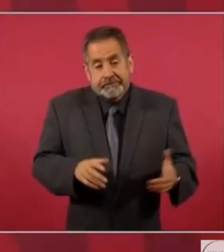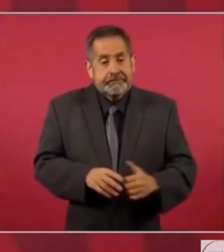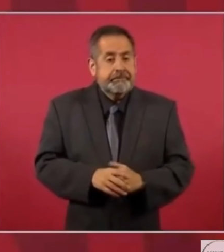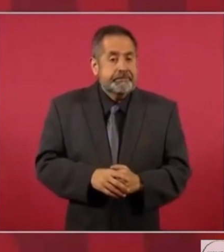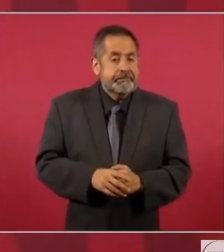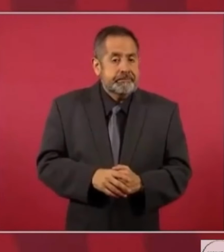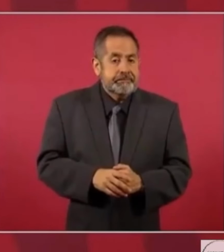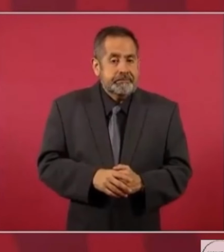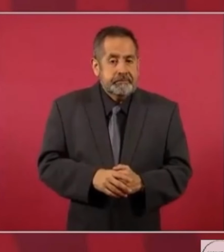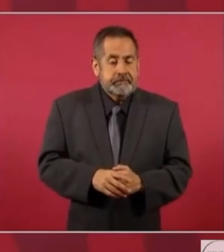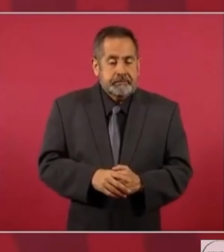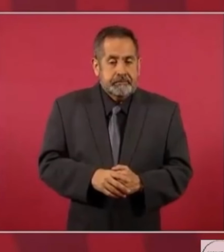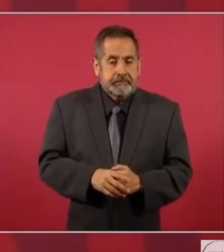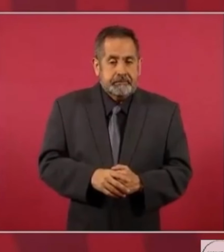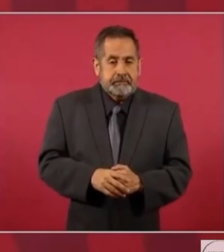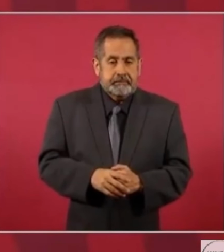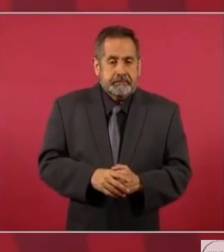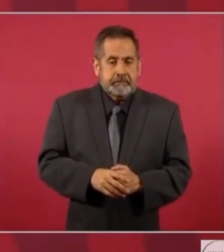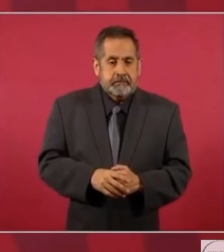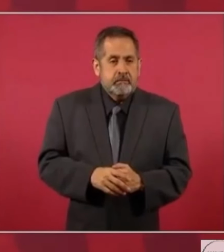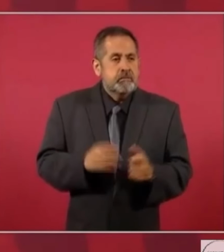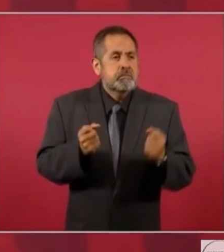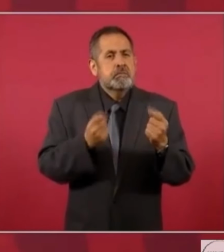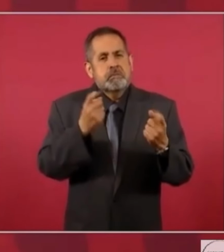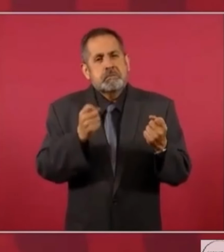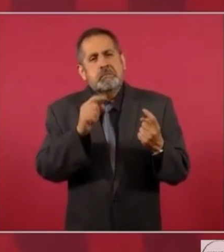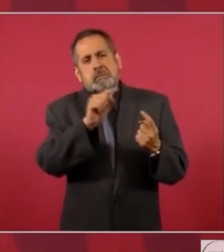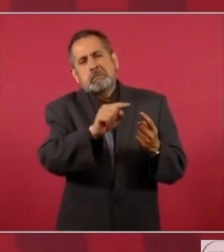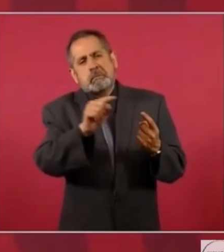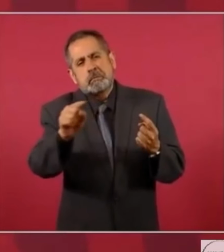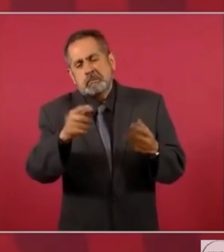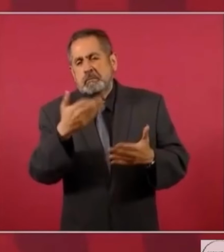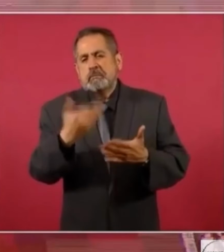en algunos sectores,